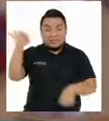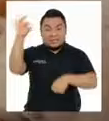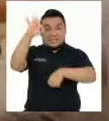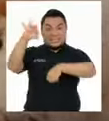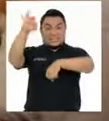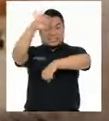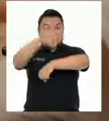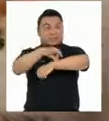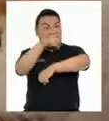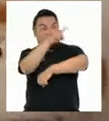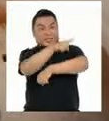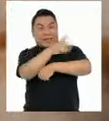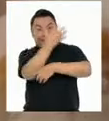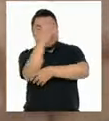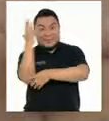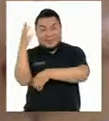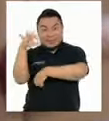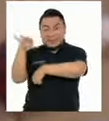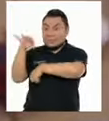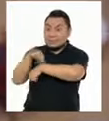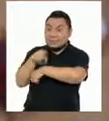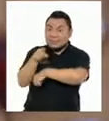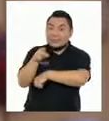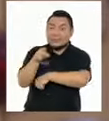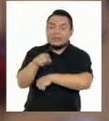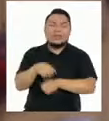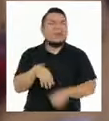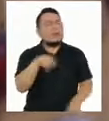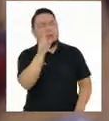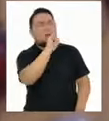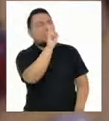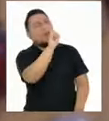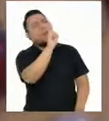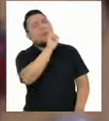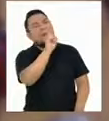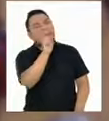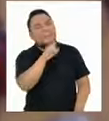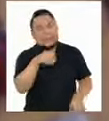parque? No, Héctor, no.